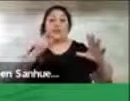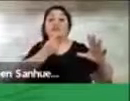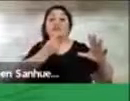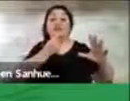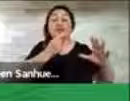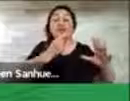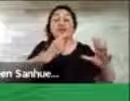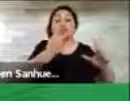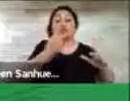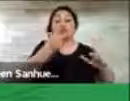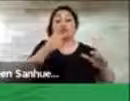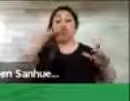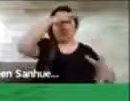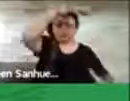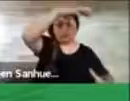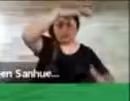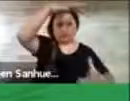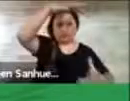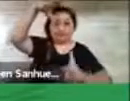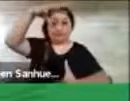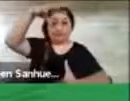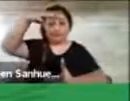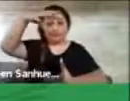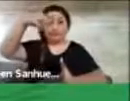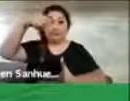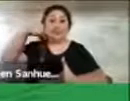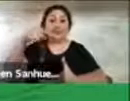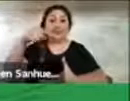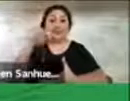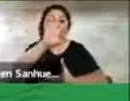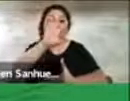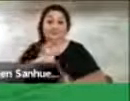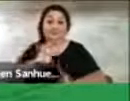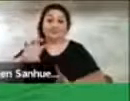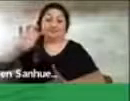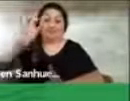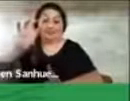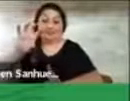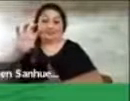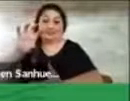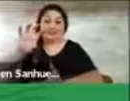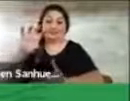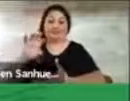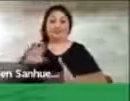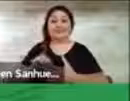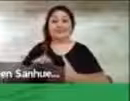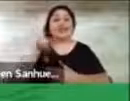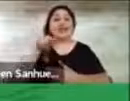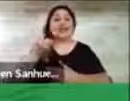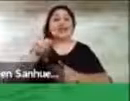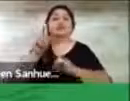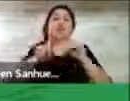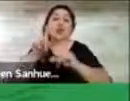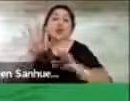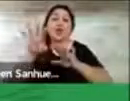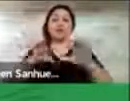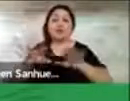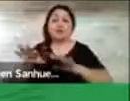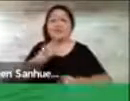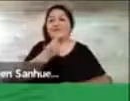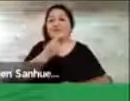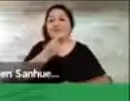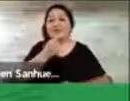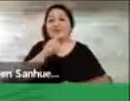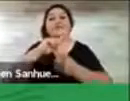bananas acá abajo, entonces si logra repartir 3 y 3, listo, la tiene buena. Esas son algunas de las actividades, son sencillas y van cambiando como